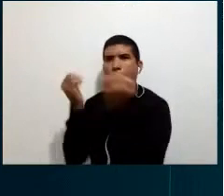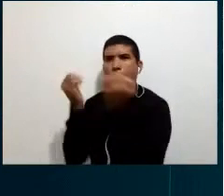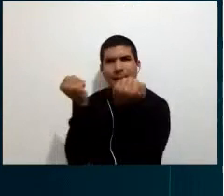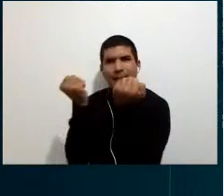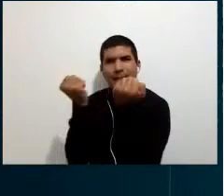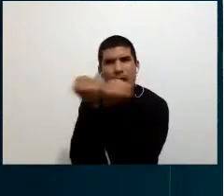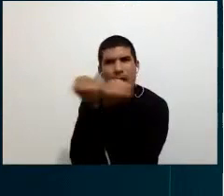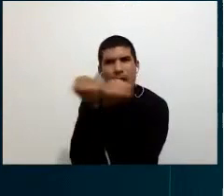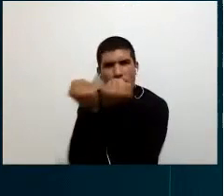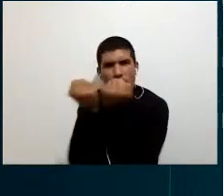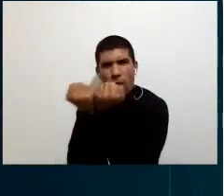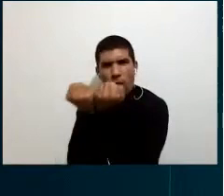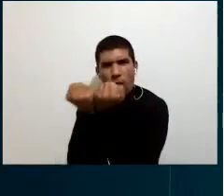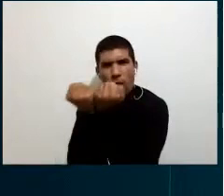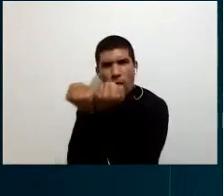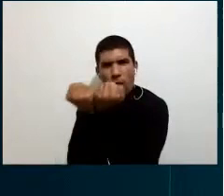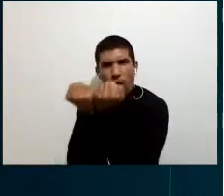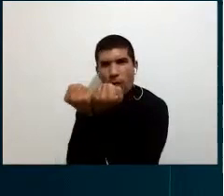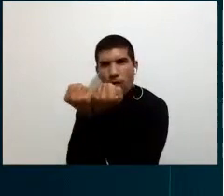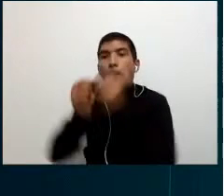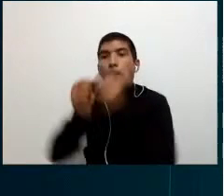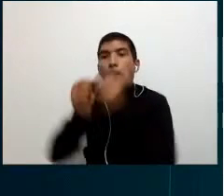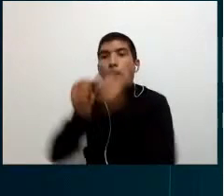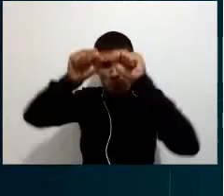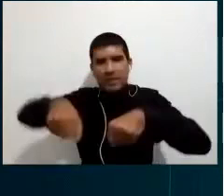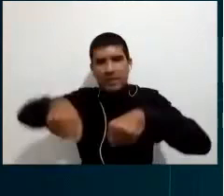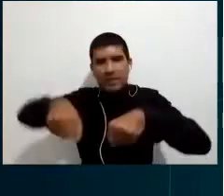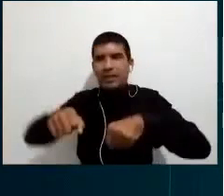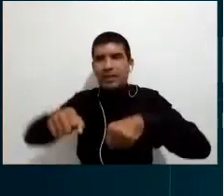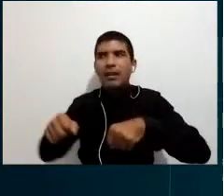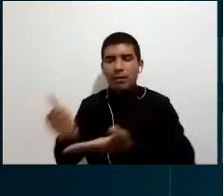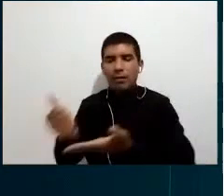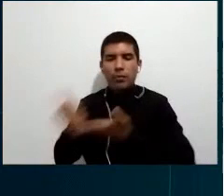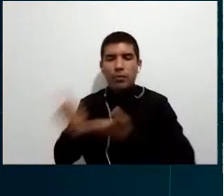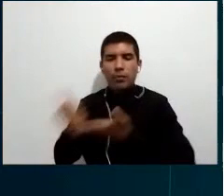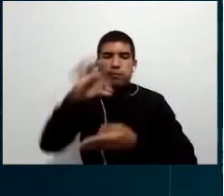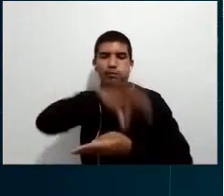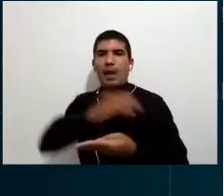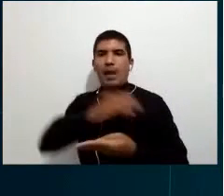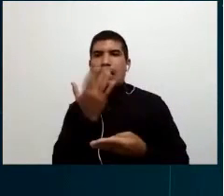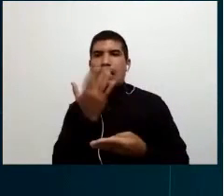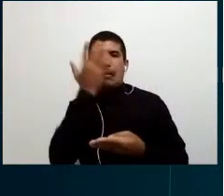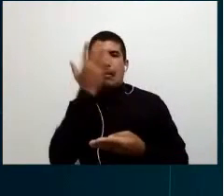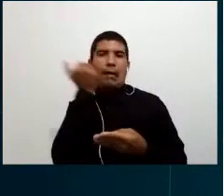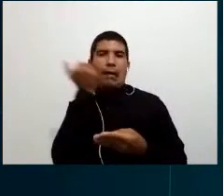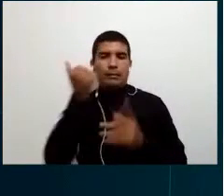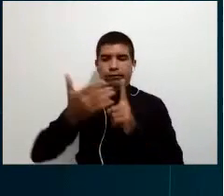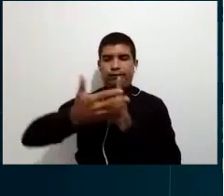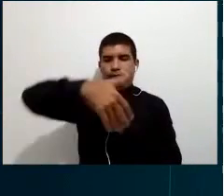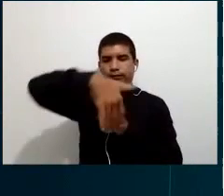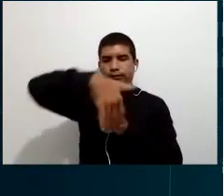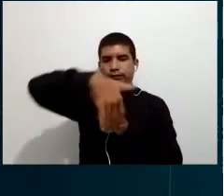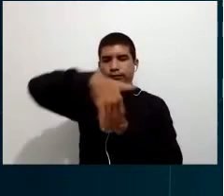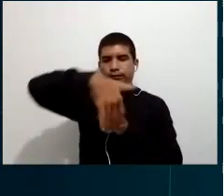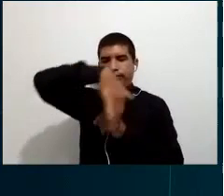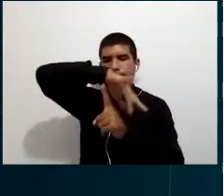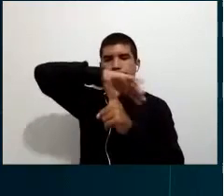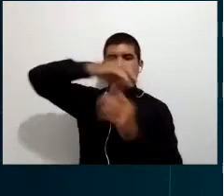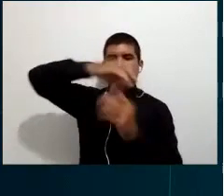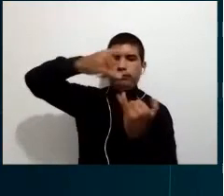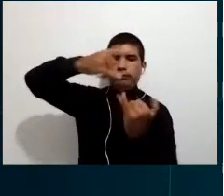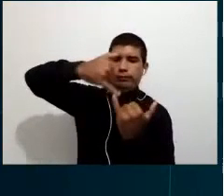las dimensiones. Entonces, por ende, cada vez vemos subestaciones que se construyen en